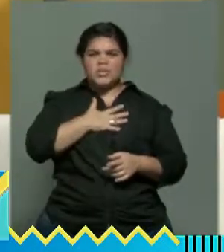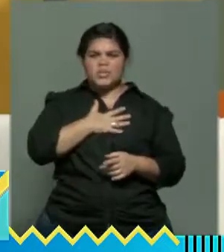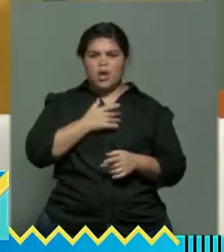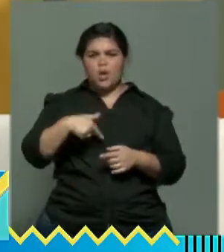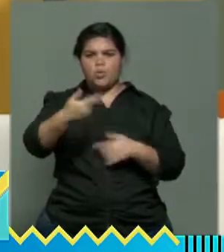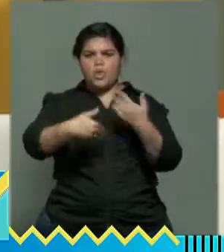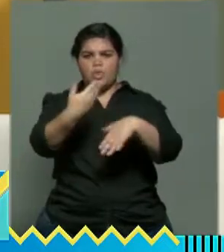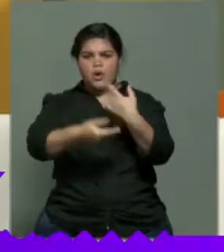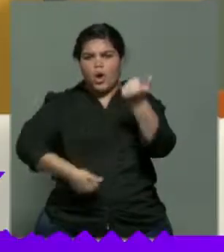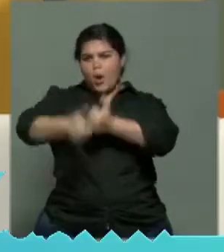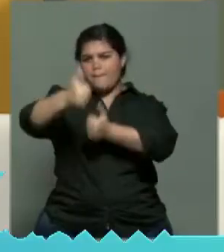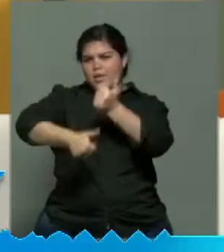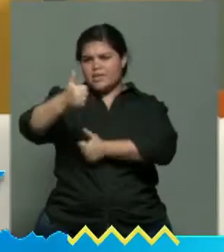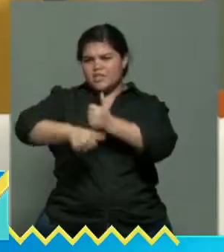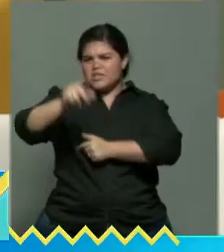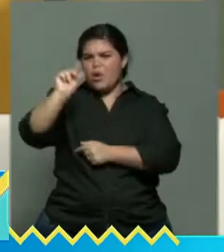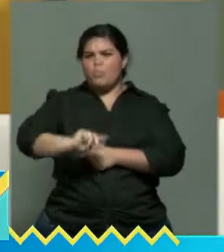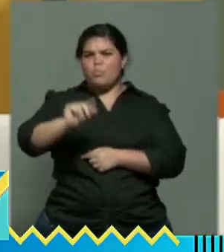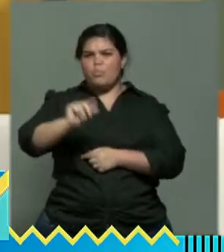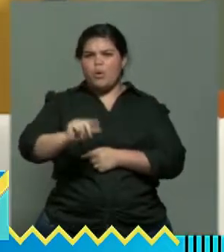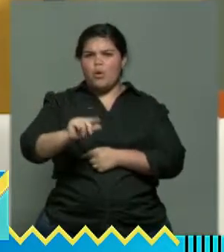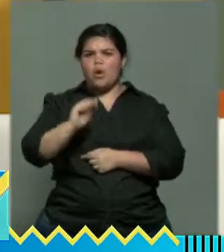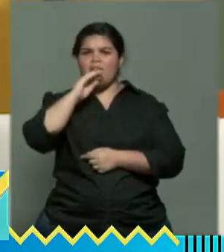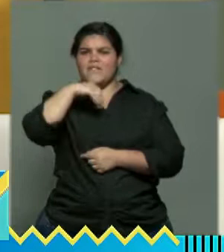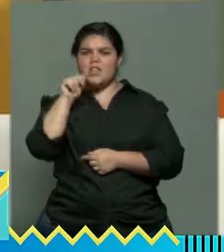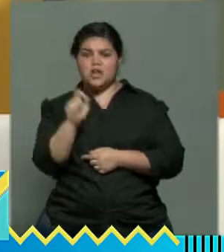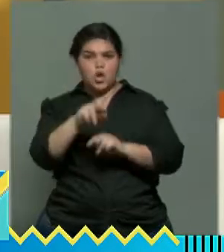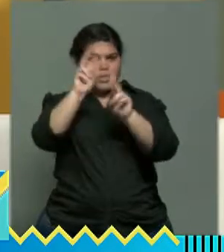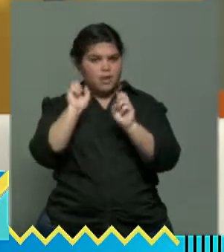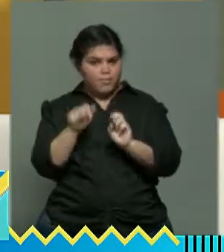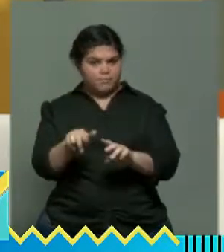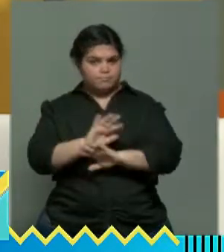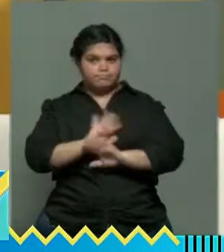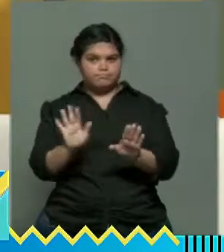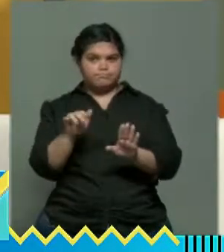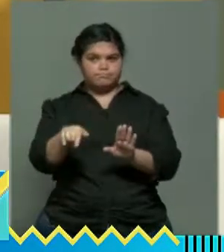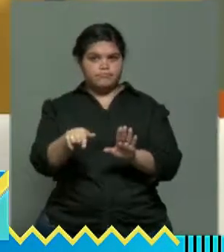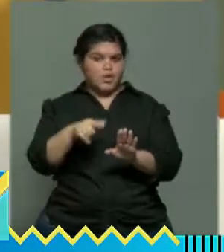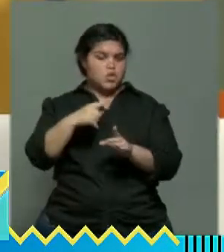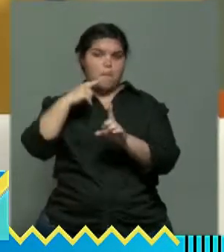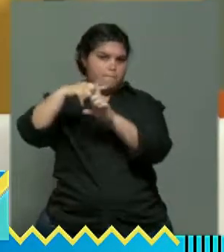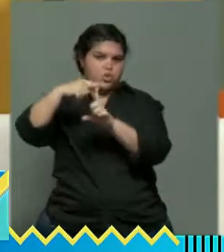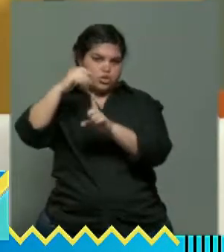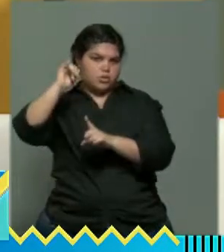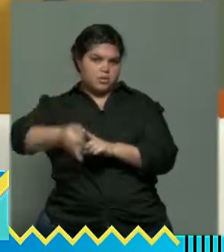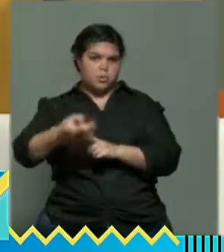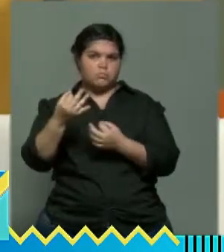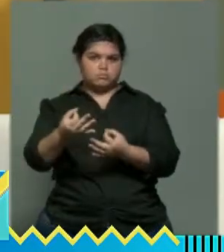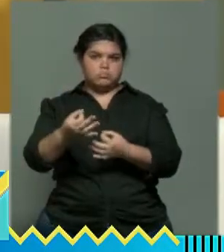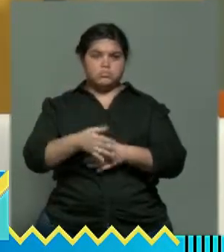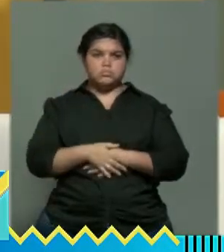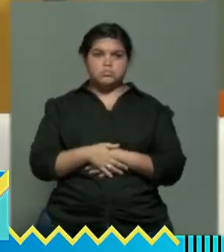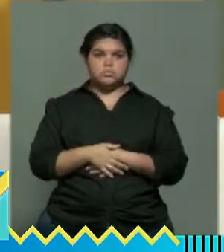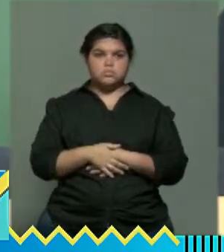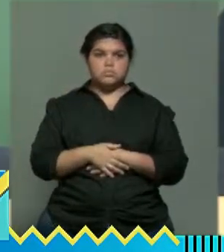más competitivo en la vitivinicultura. Eso me parece muy positivo. Por eso establece